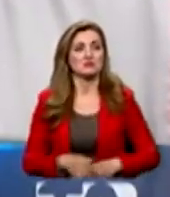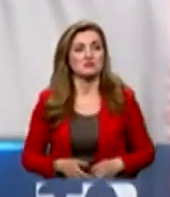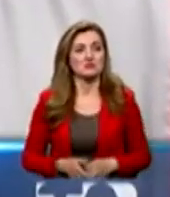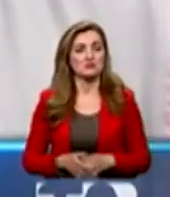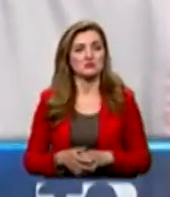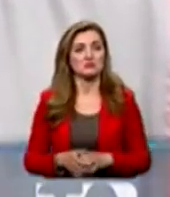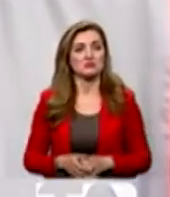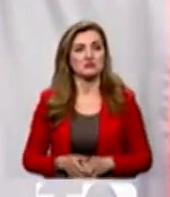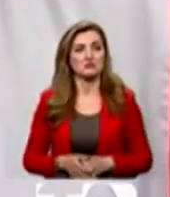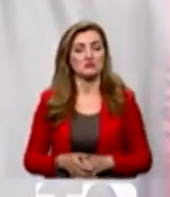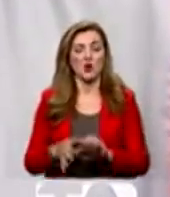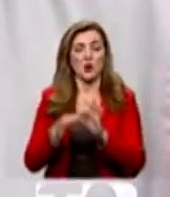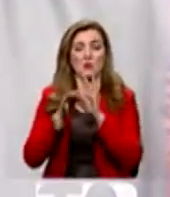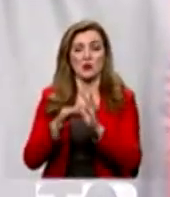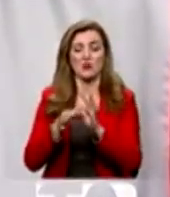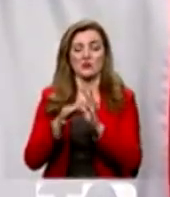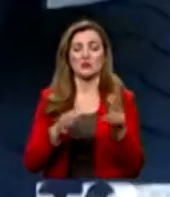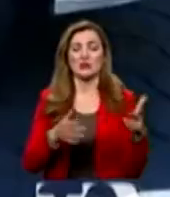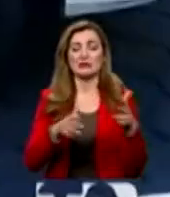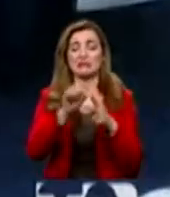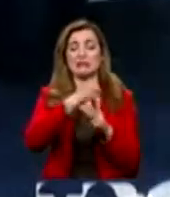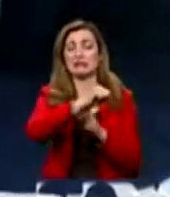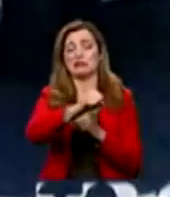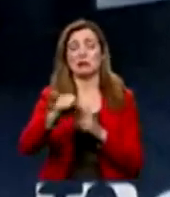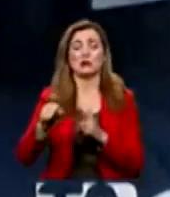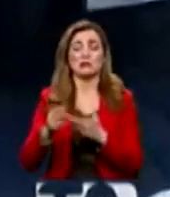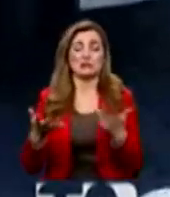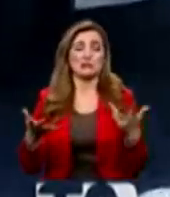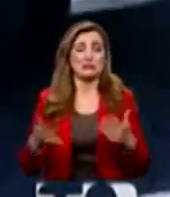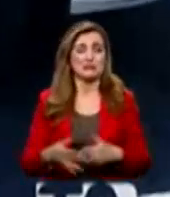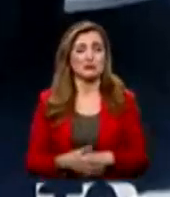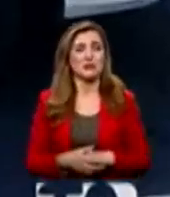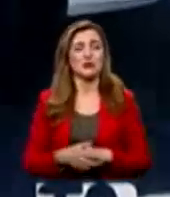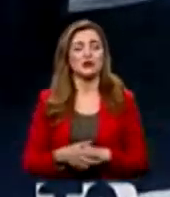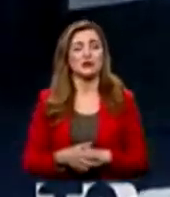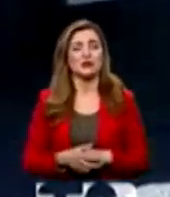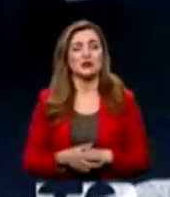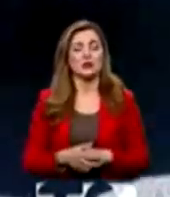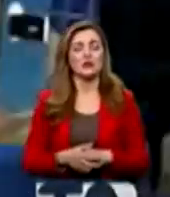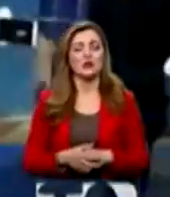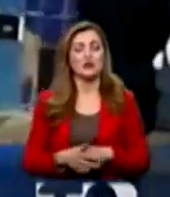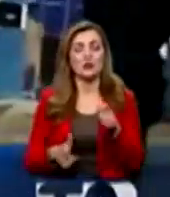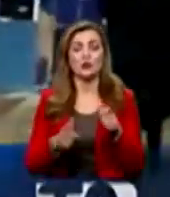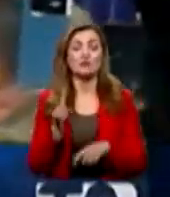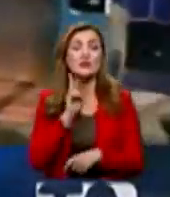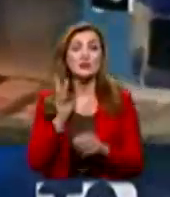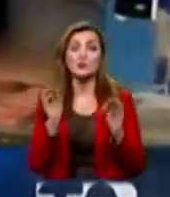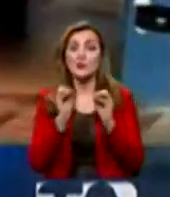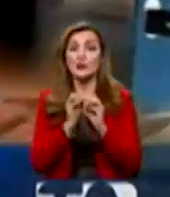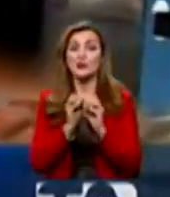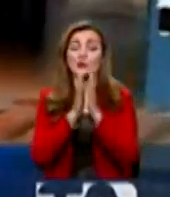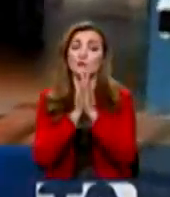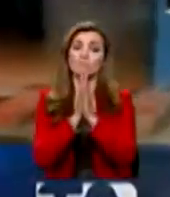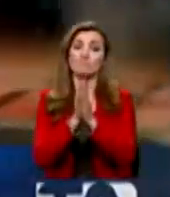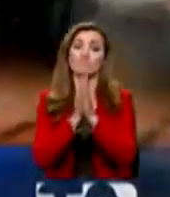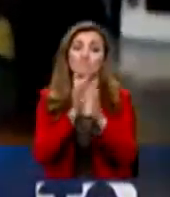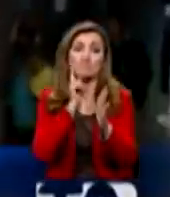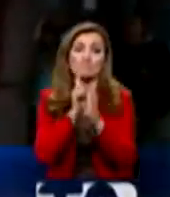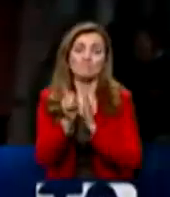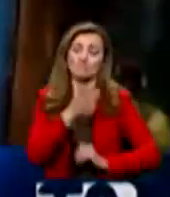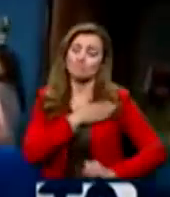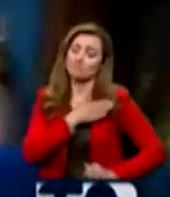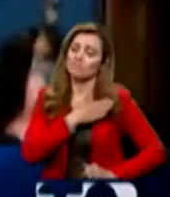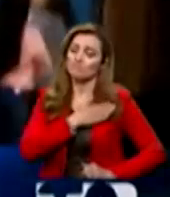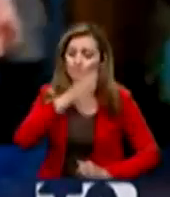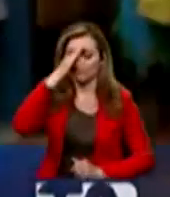el compañero se ha encontrado con esta situación. No se sabe si hay más afectados por este tipo de amenazas, por eso el llamado a denunciarlos y confiar en